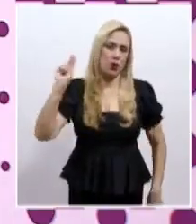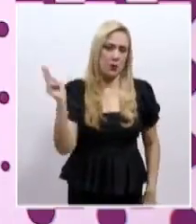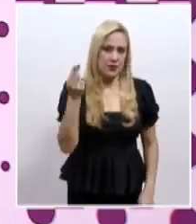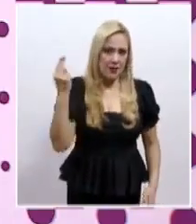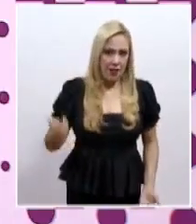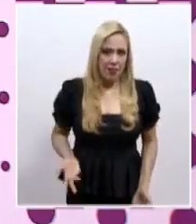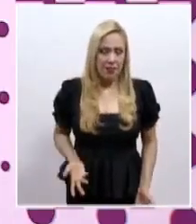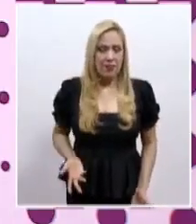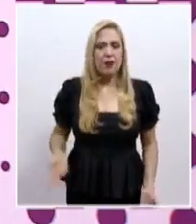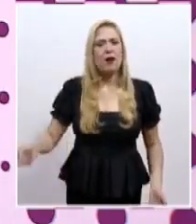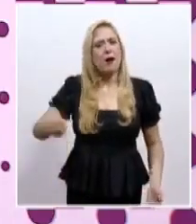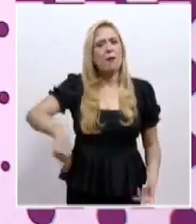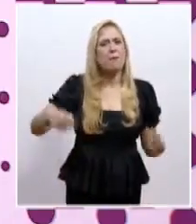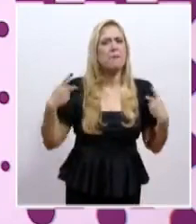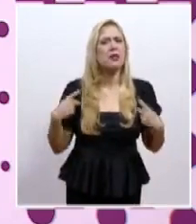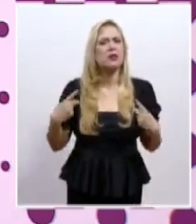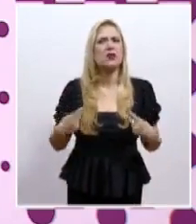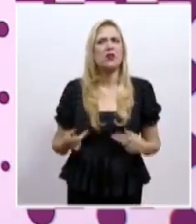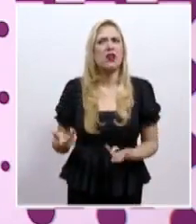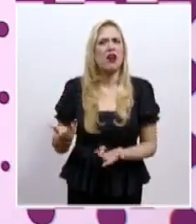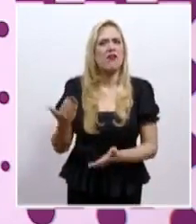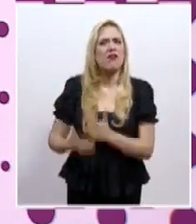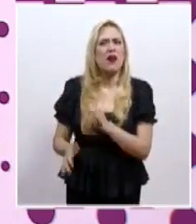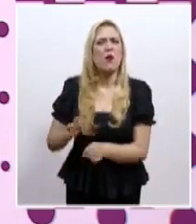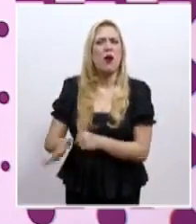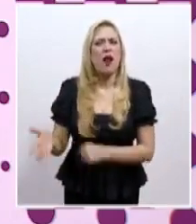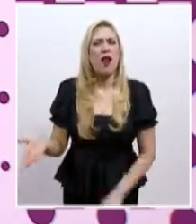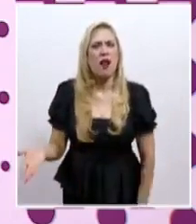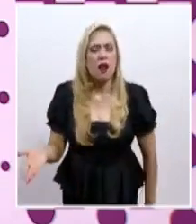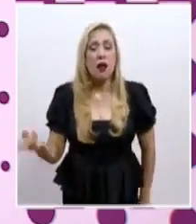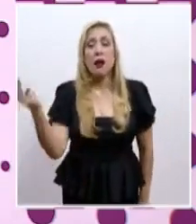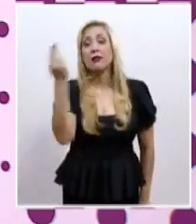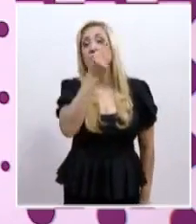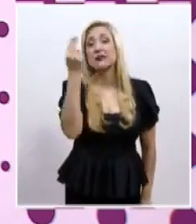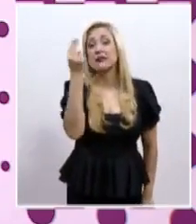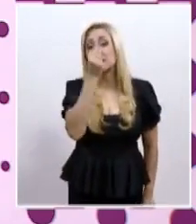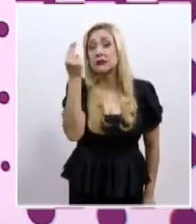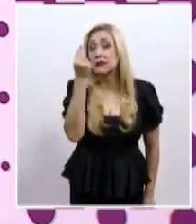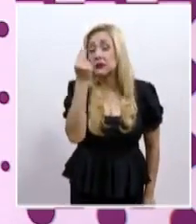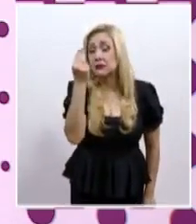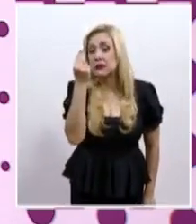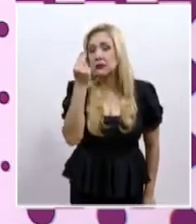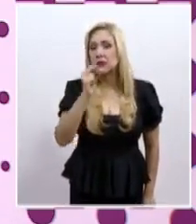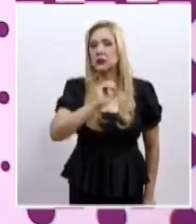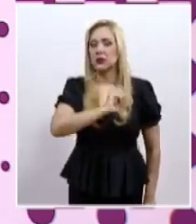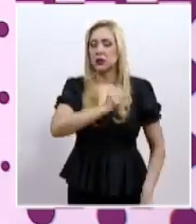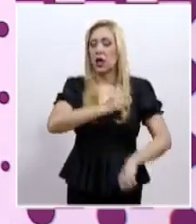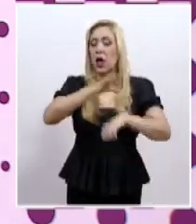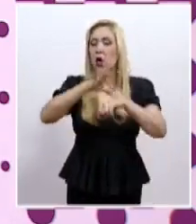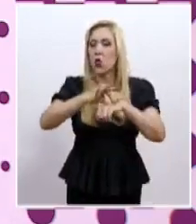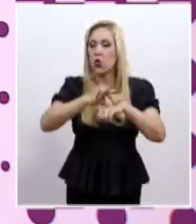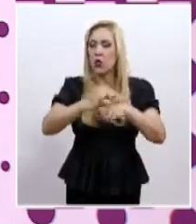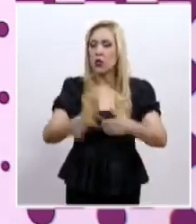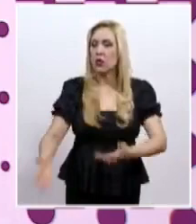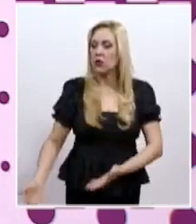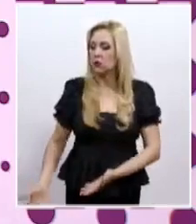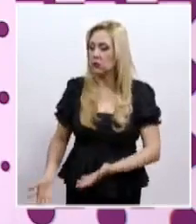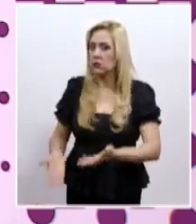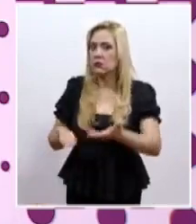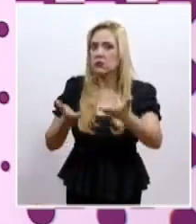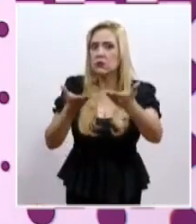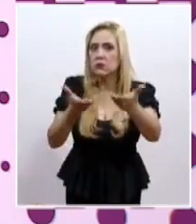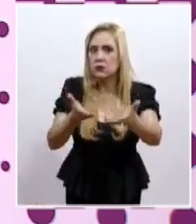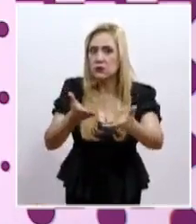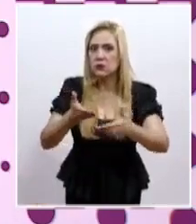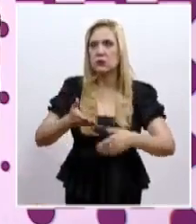lo que estas personas necesitan? Necesitan tener un acceso a un sistema de salud donde no